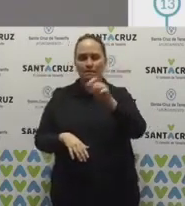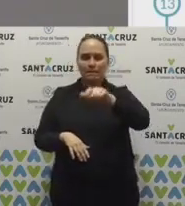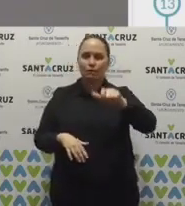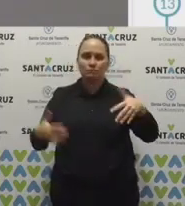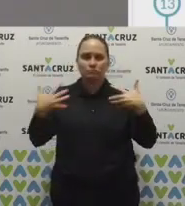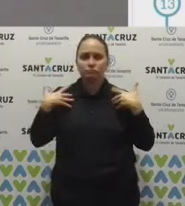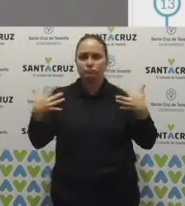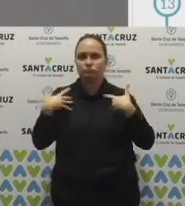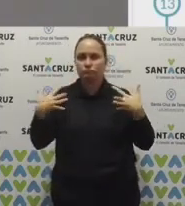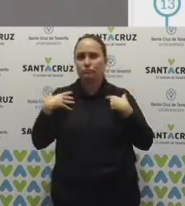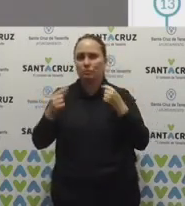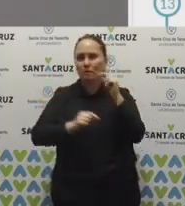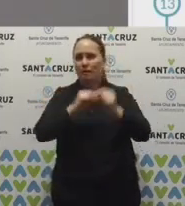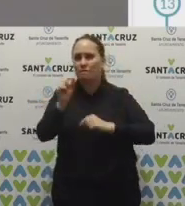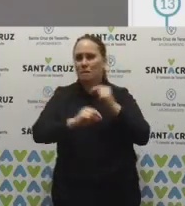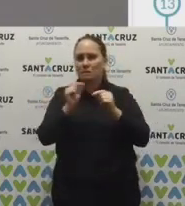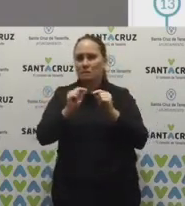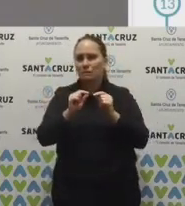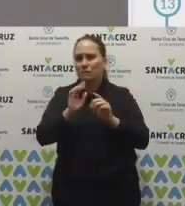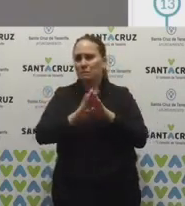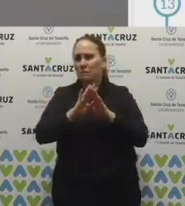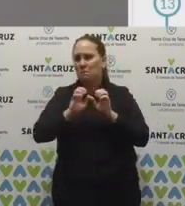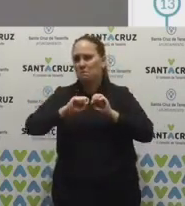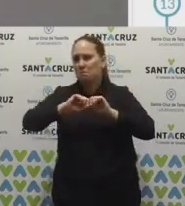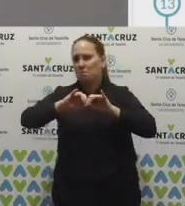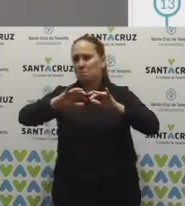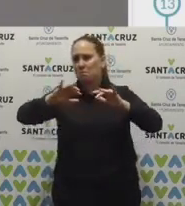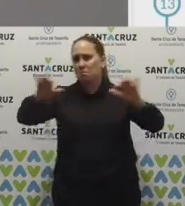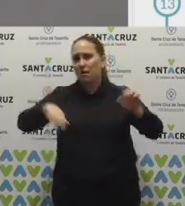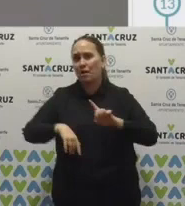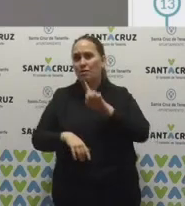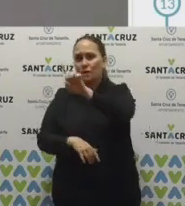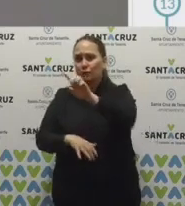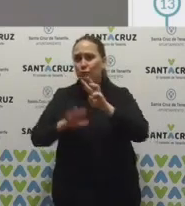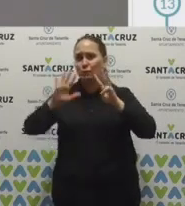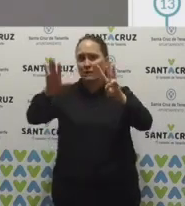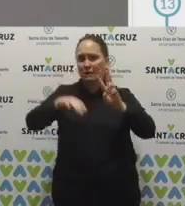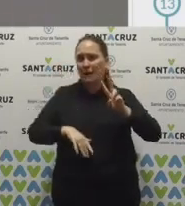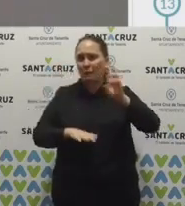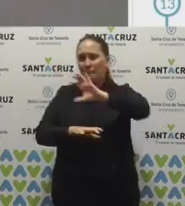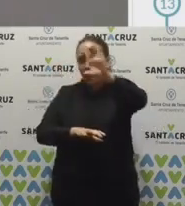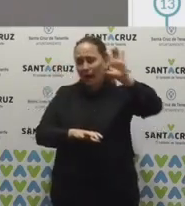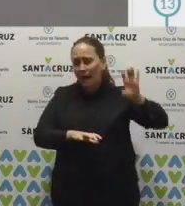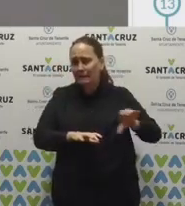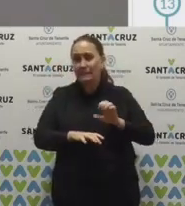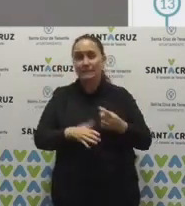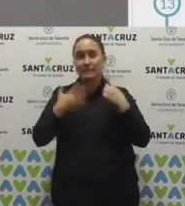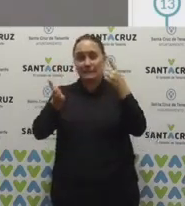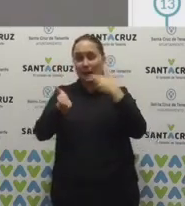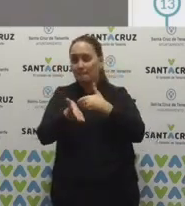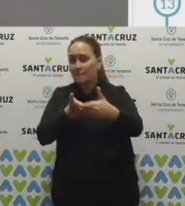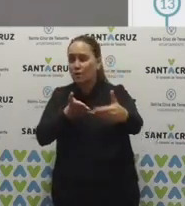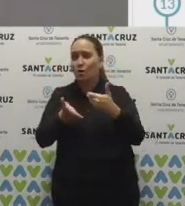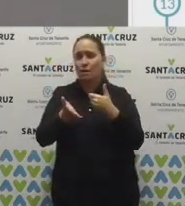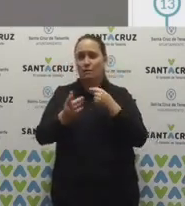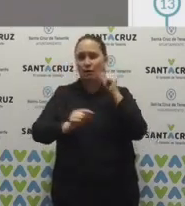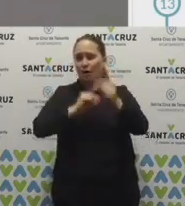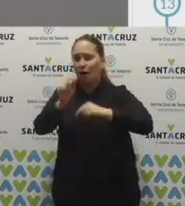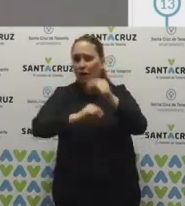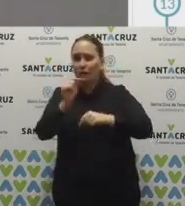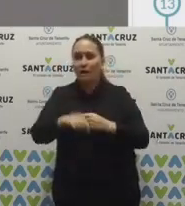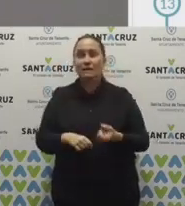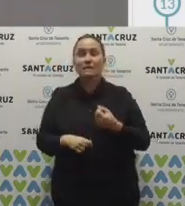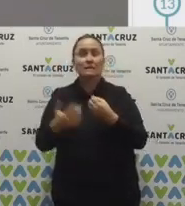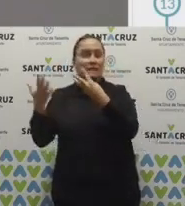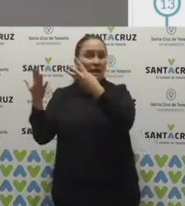en 188 países casi 6 millones de contagios 3600 360 mil muertos todos tenemos